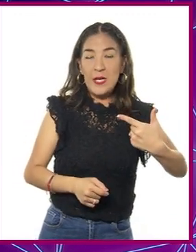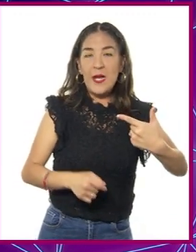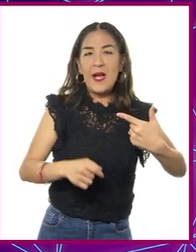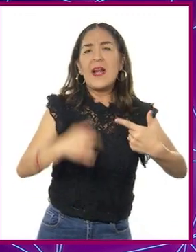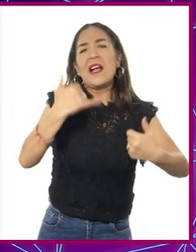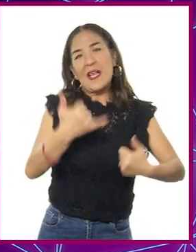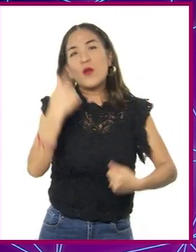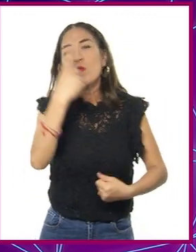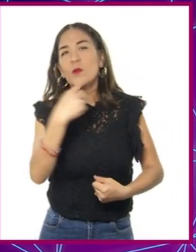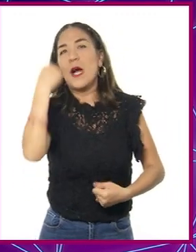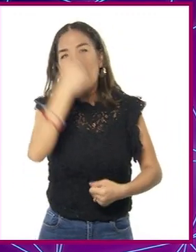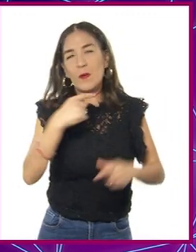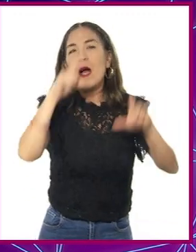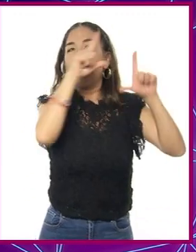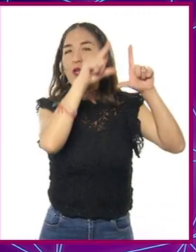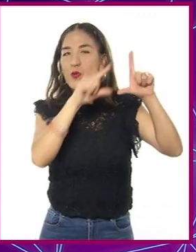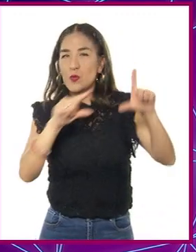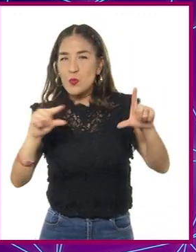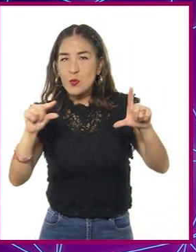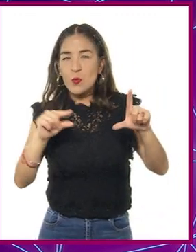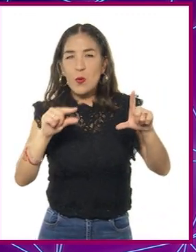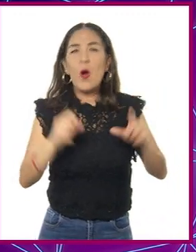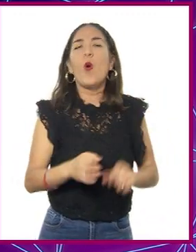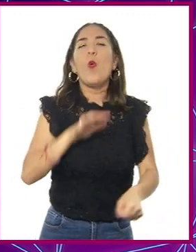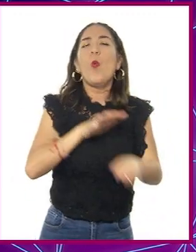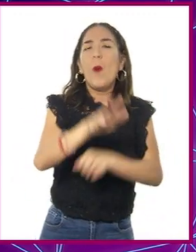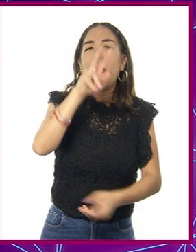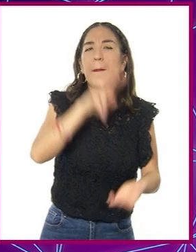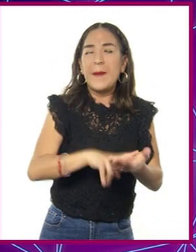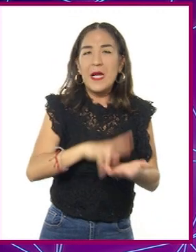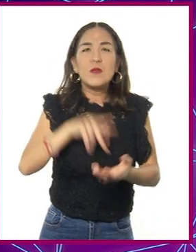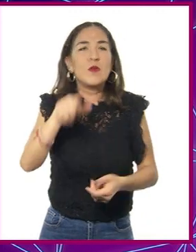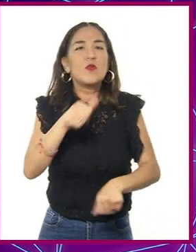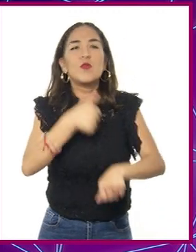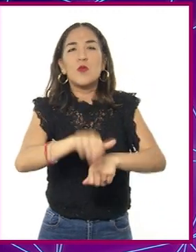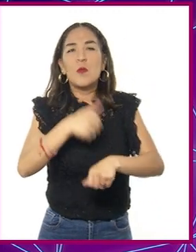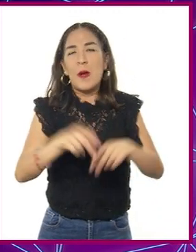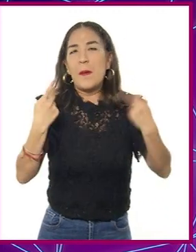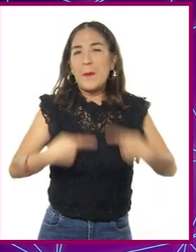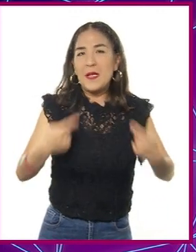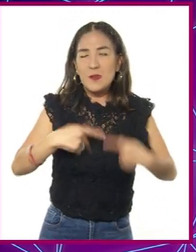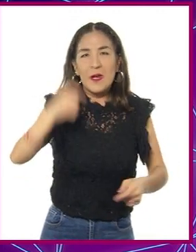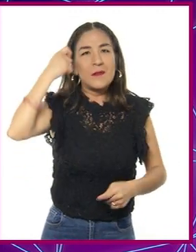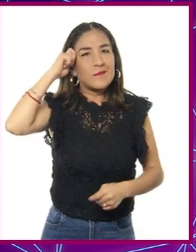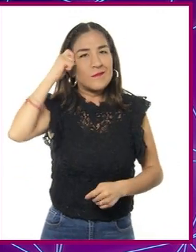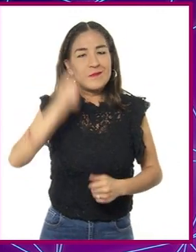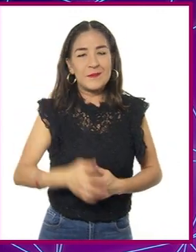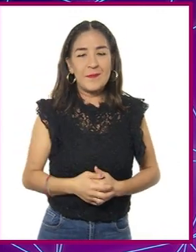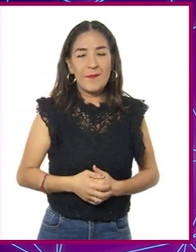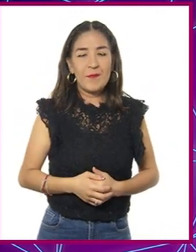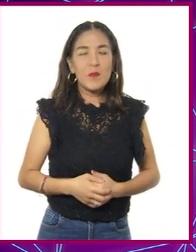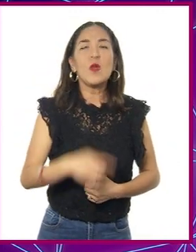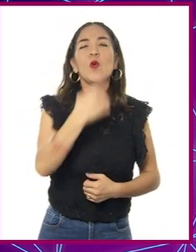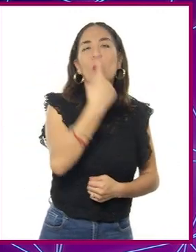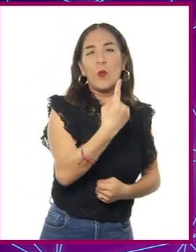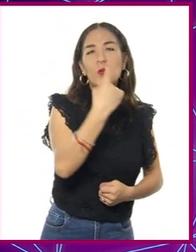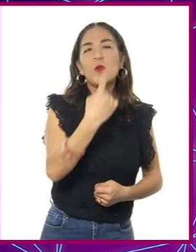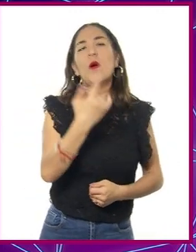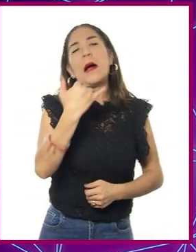hora. ¿Entre qué valores osciló el número de albañiles? Entre 1 y 12